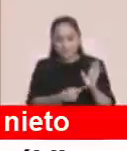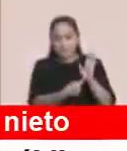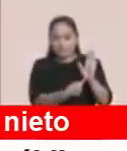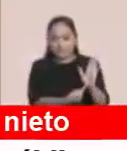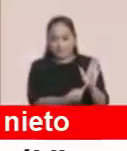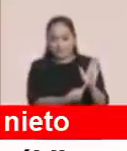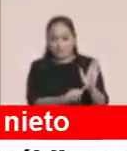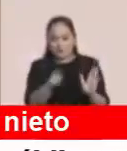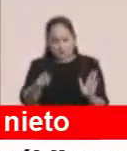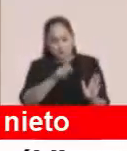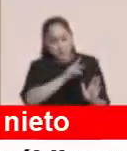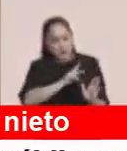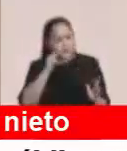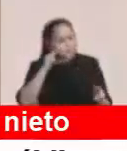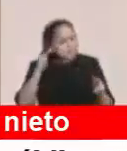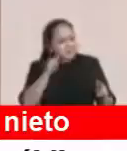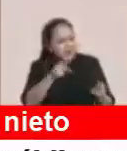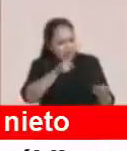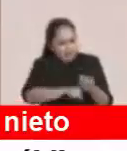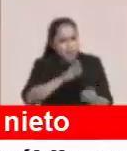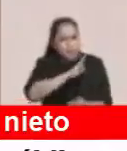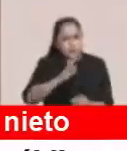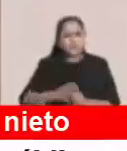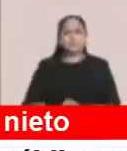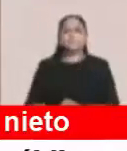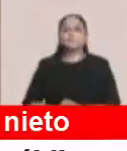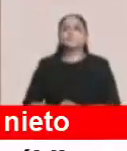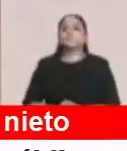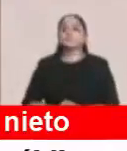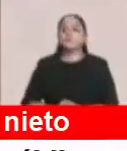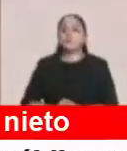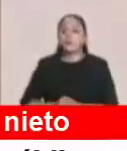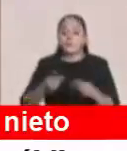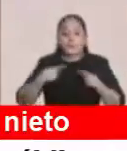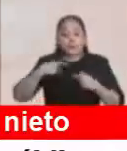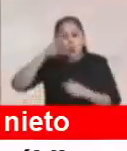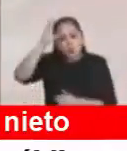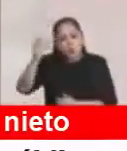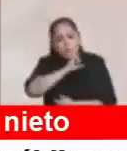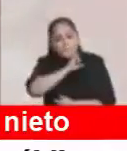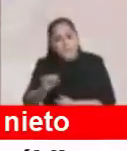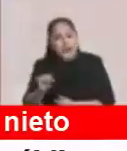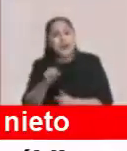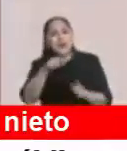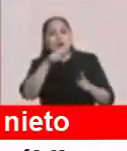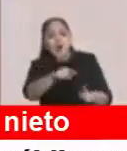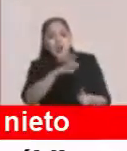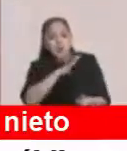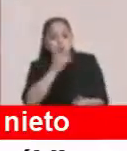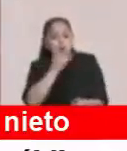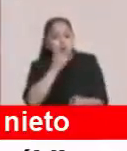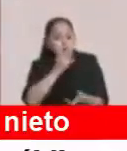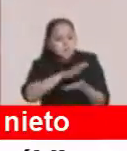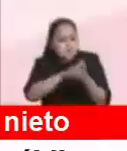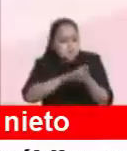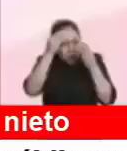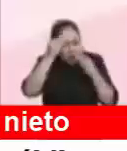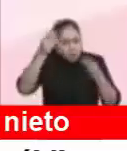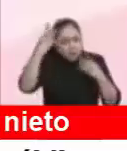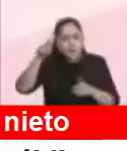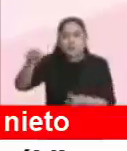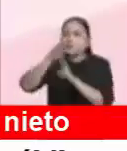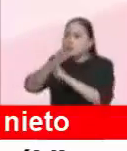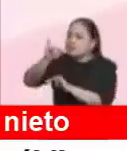tiempo ya ha elegido a su presidente. En lo particular, no voy a ver el segundo ni el tercer debate. Es